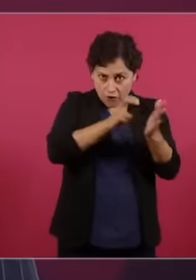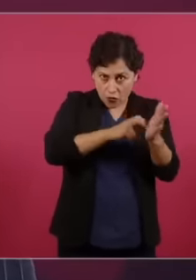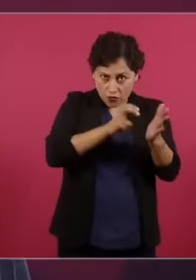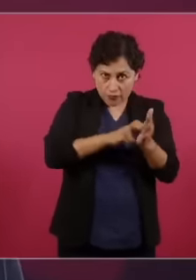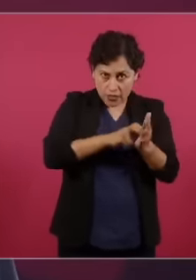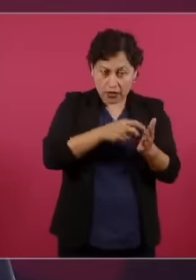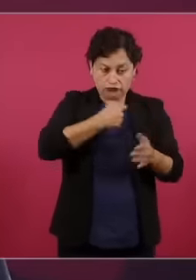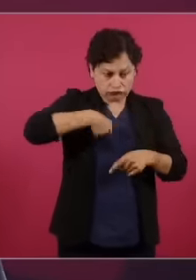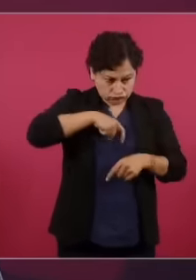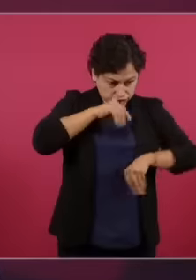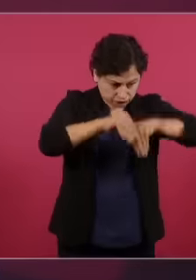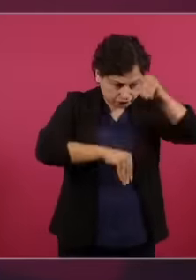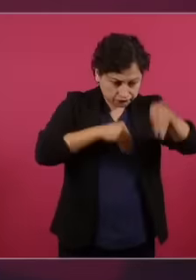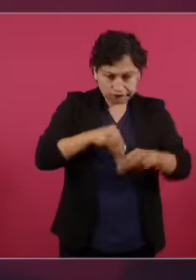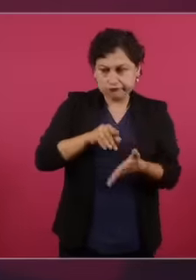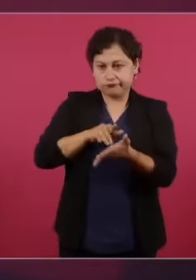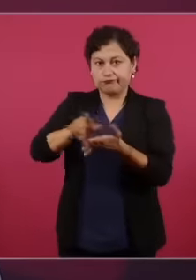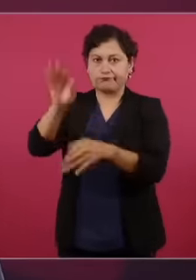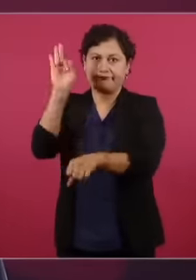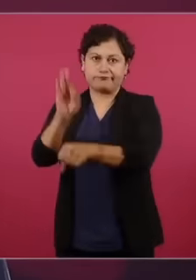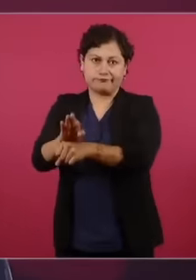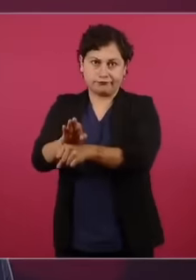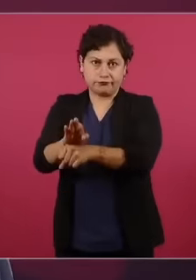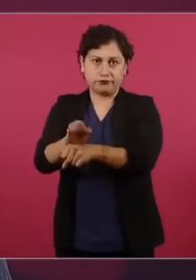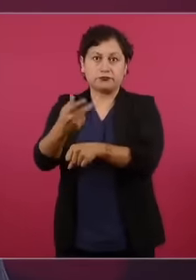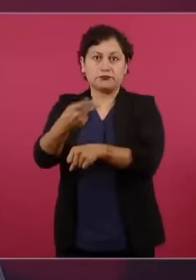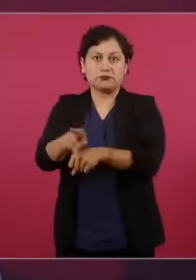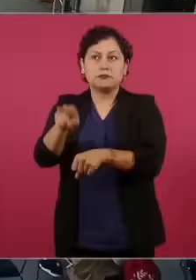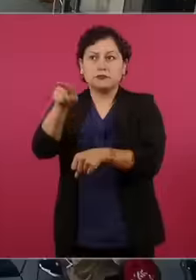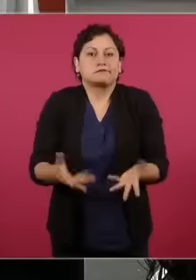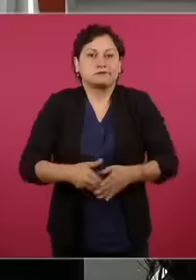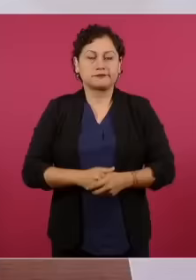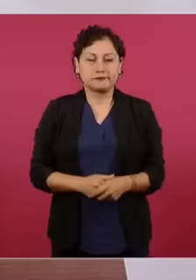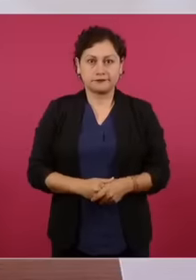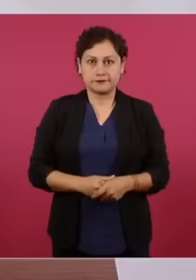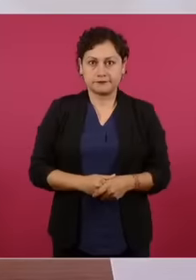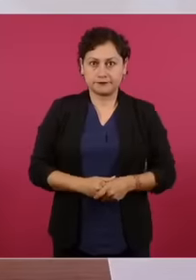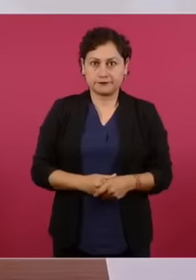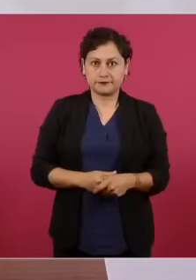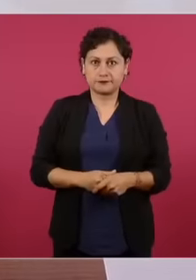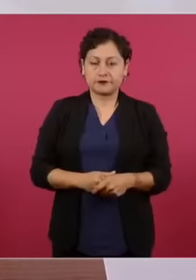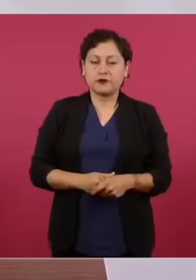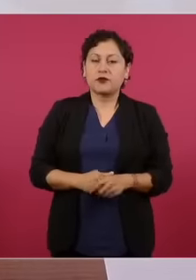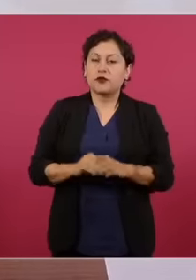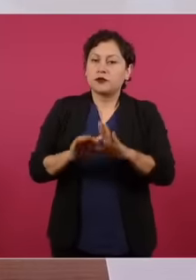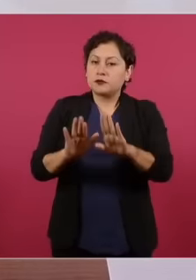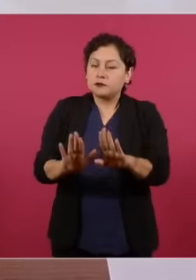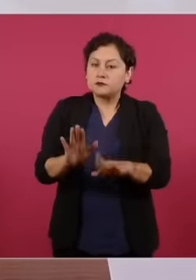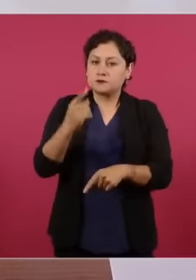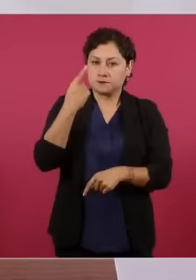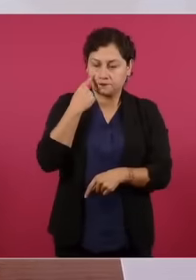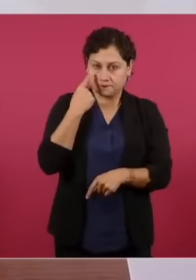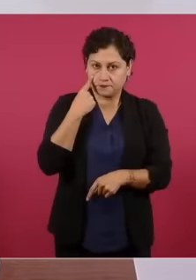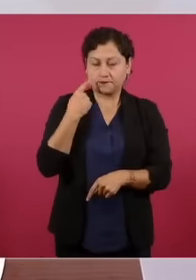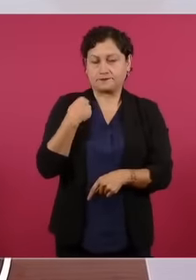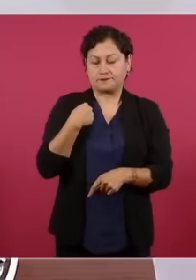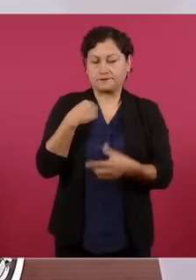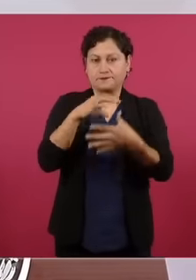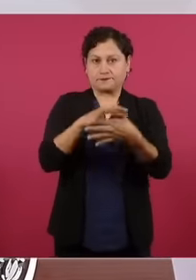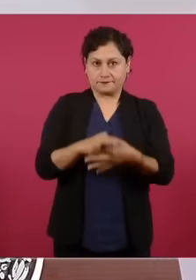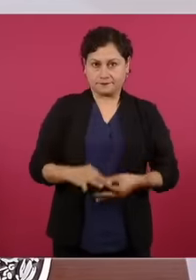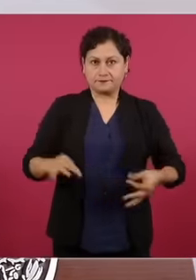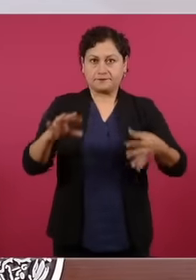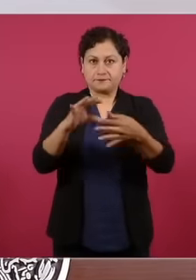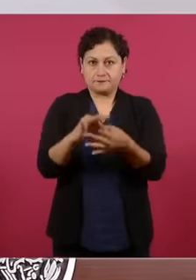para 250 mil. mil, recapitulando, para tener los